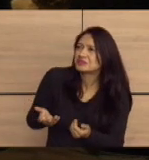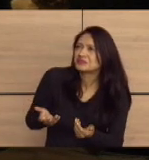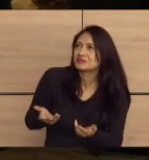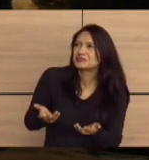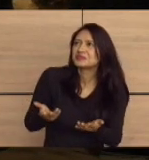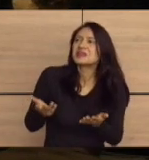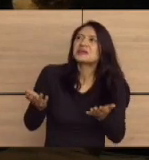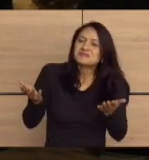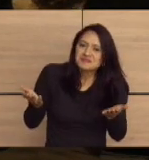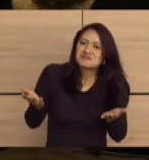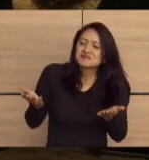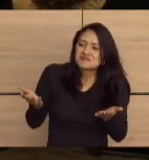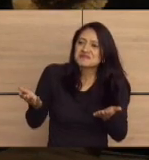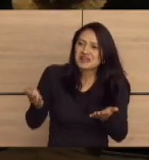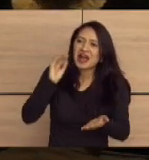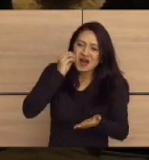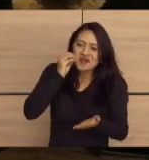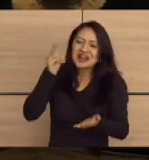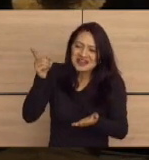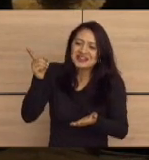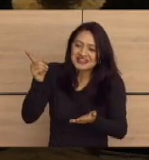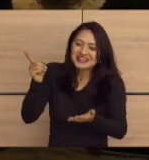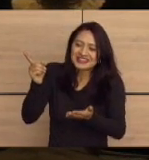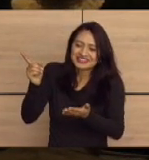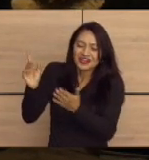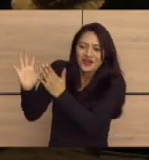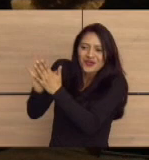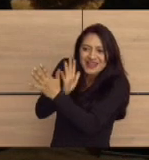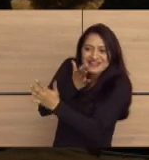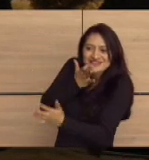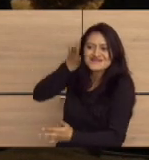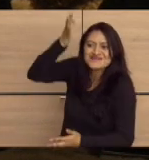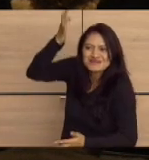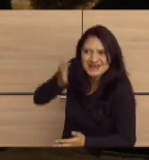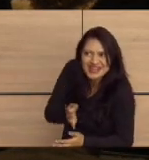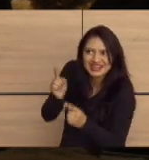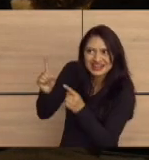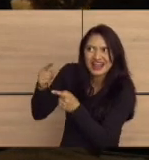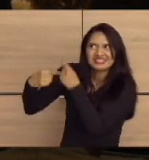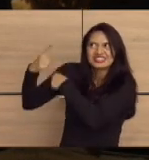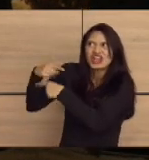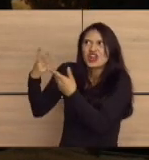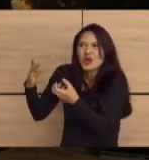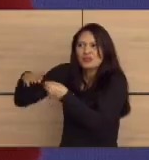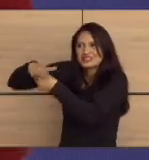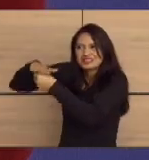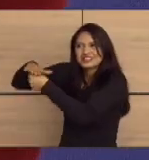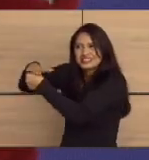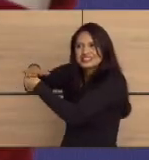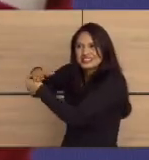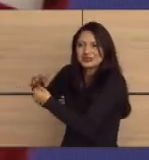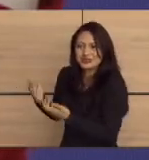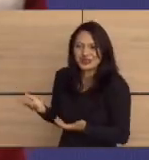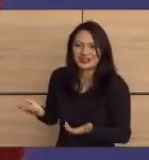se crea que lo que dicen los abuelos es la verdad, o que la verdad que ahora le dicen ancestral, por decirle a